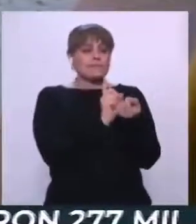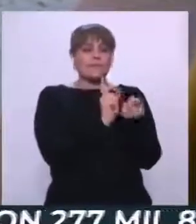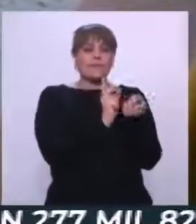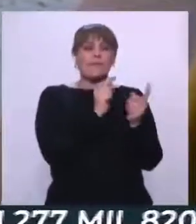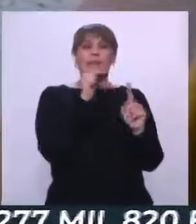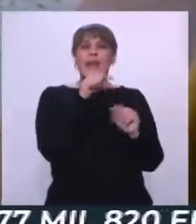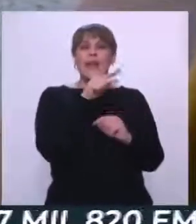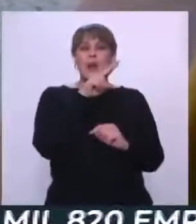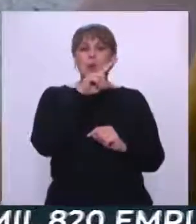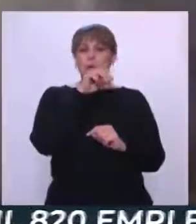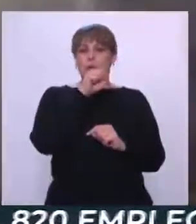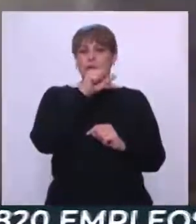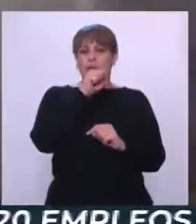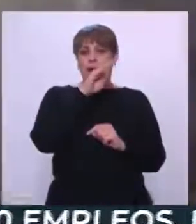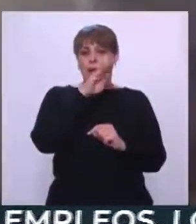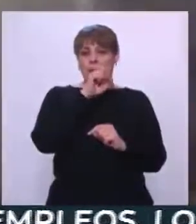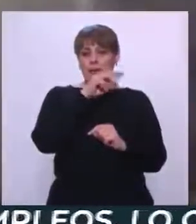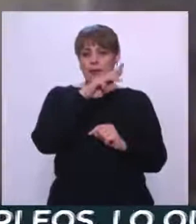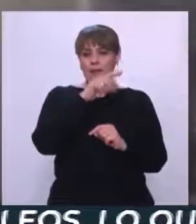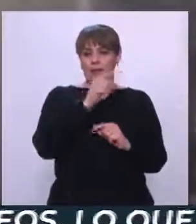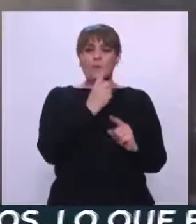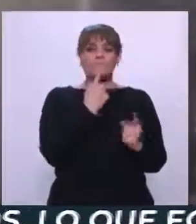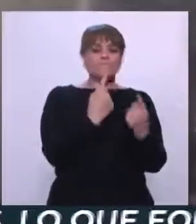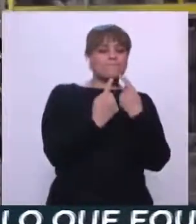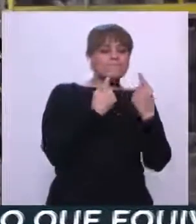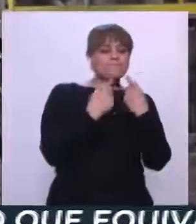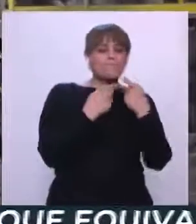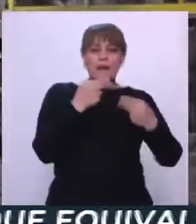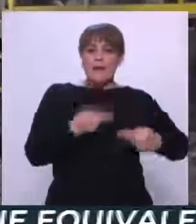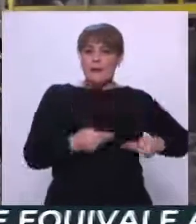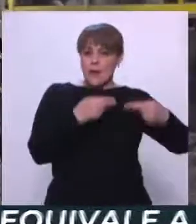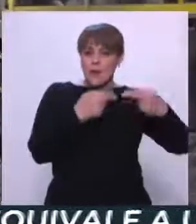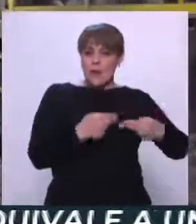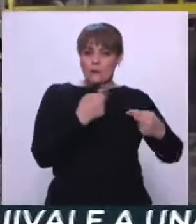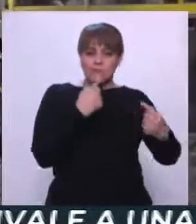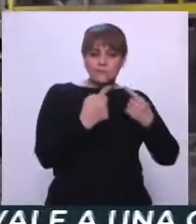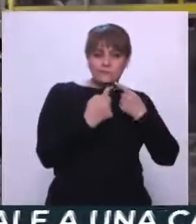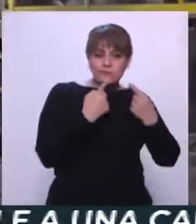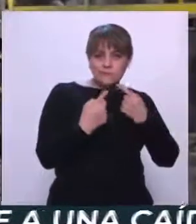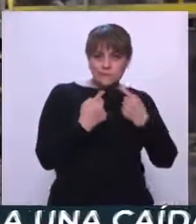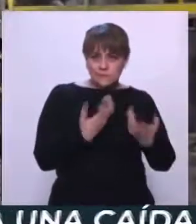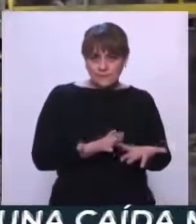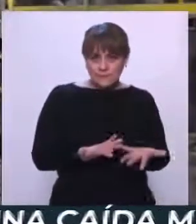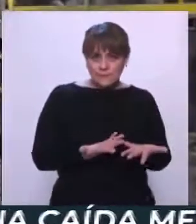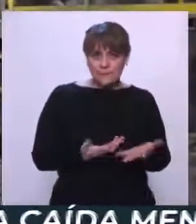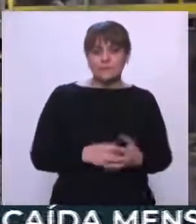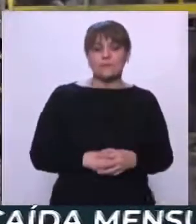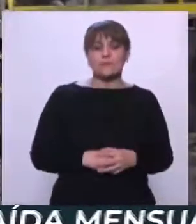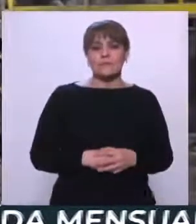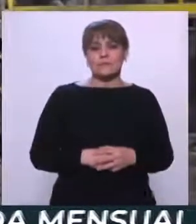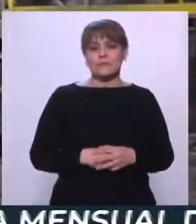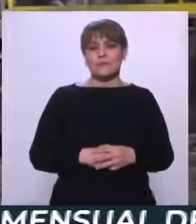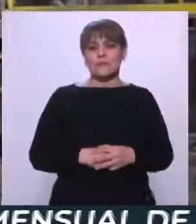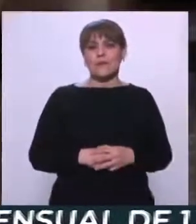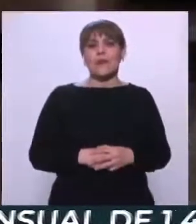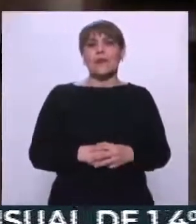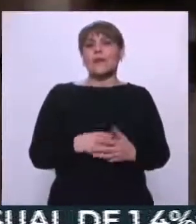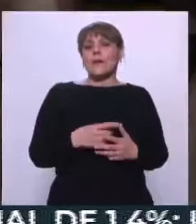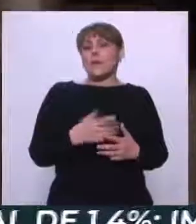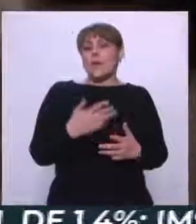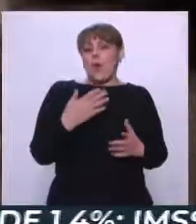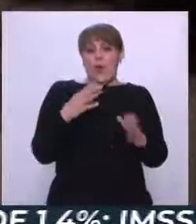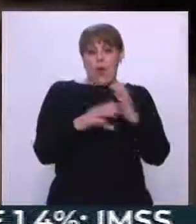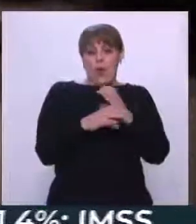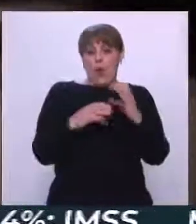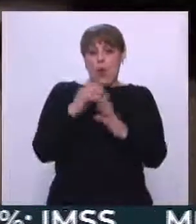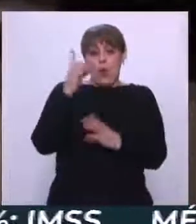Alberto de Meneses, hablar de negocios, o sea, con las cuestiones que son propiedad de la